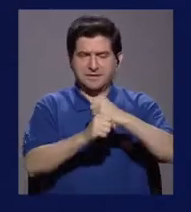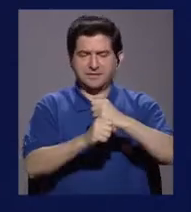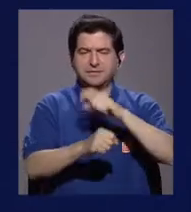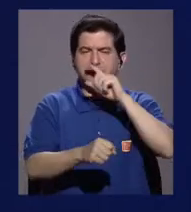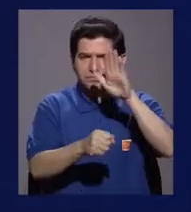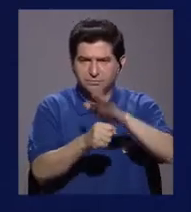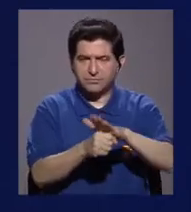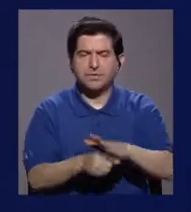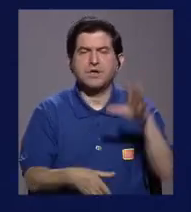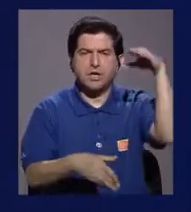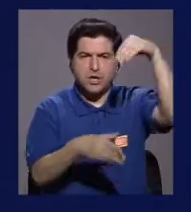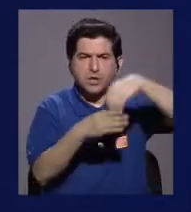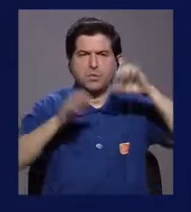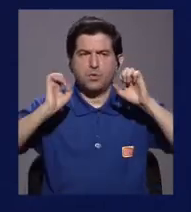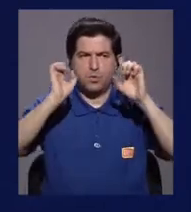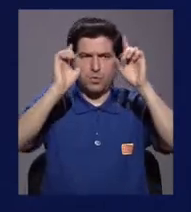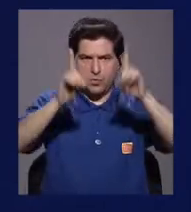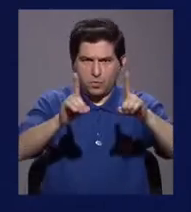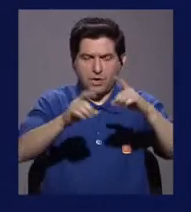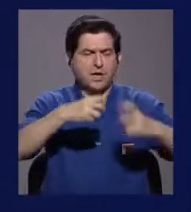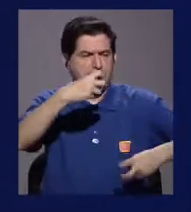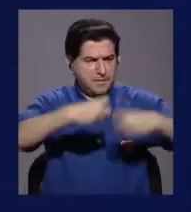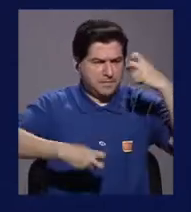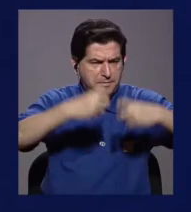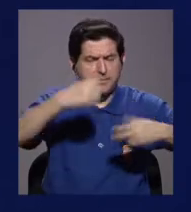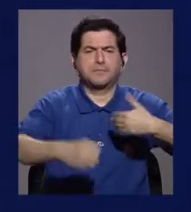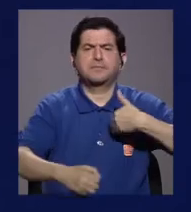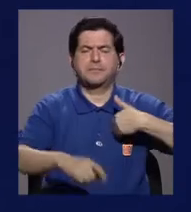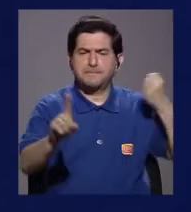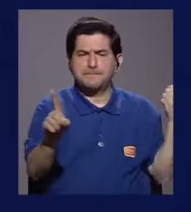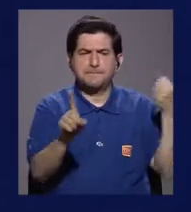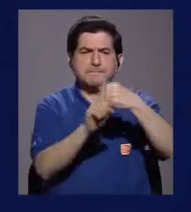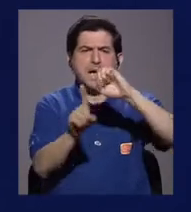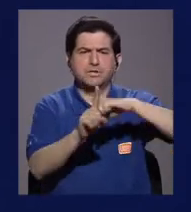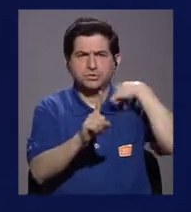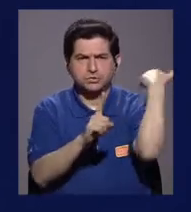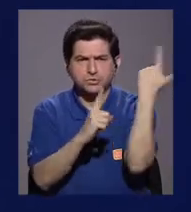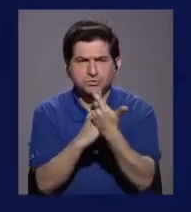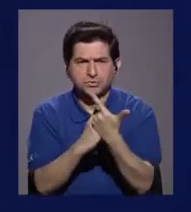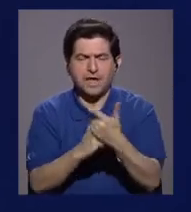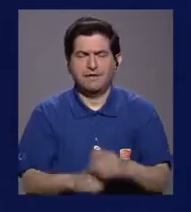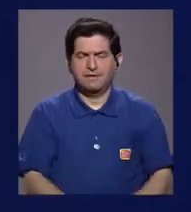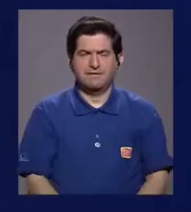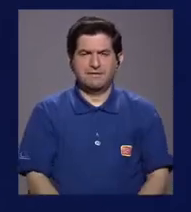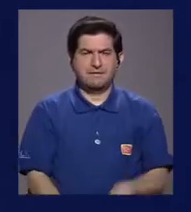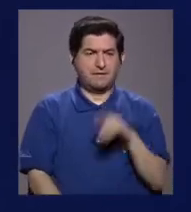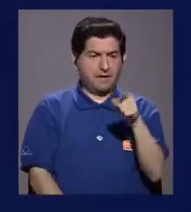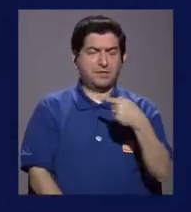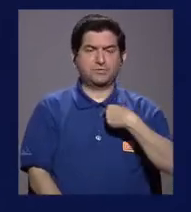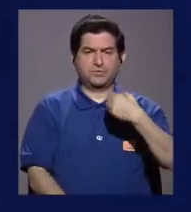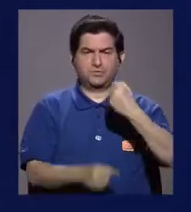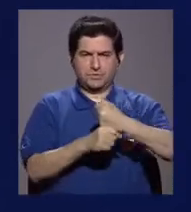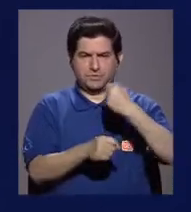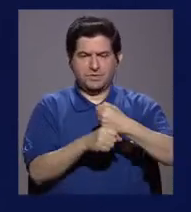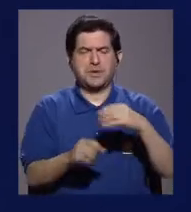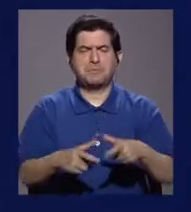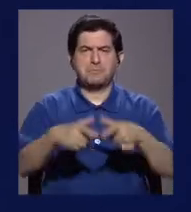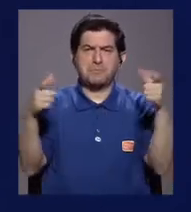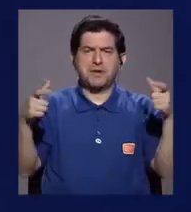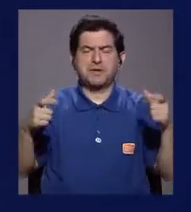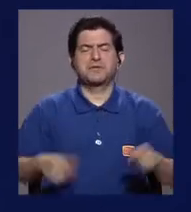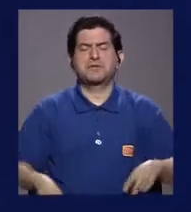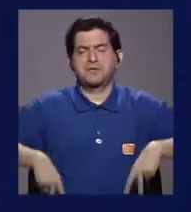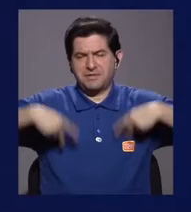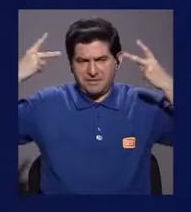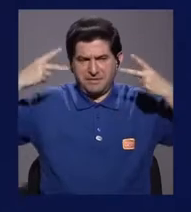y sobre todo involucrarlos en la educación en problemas que tengan impacto social y eso es lo que he hecho